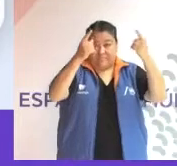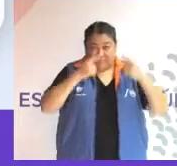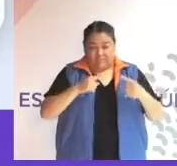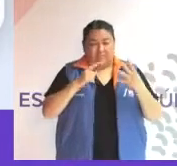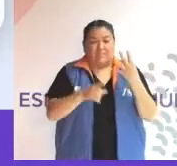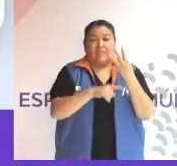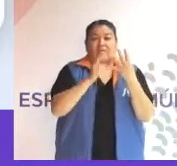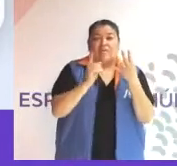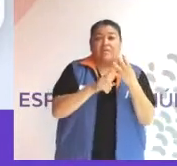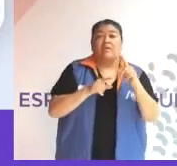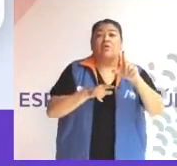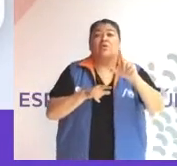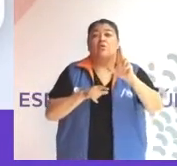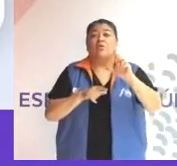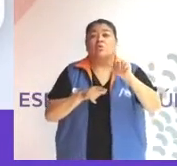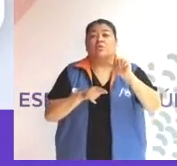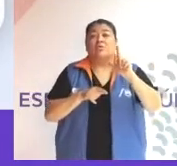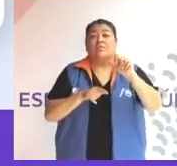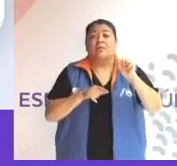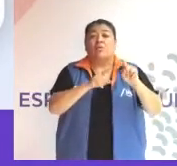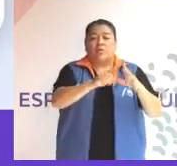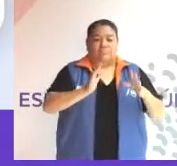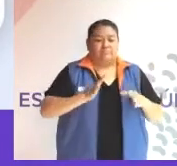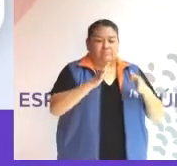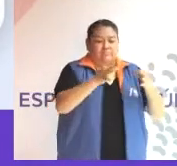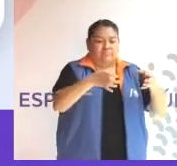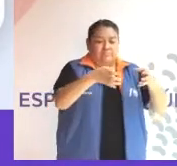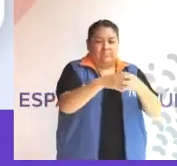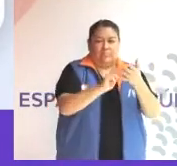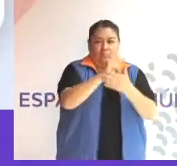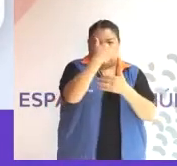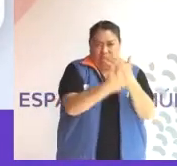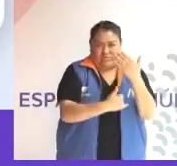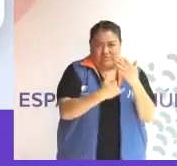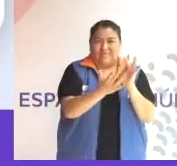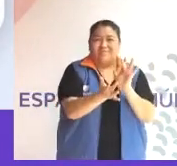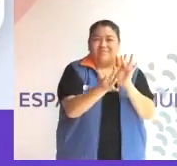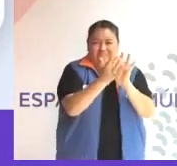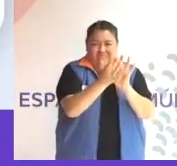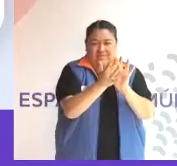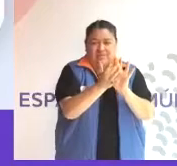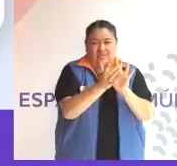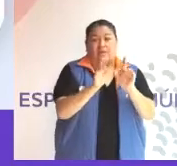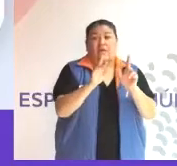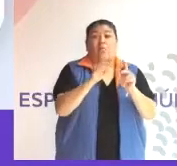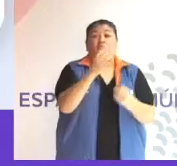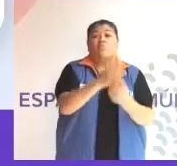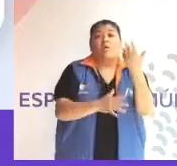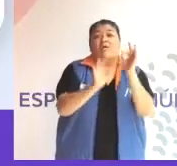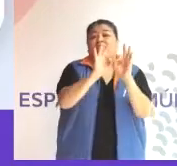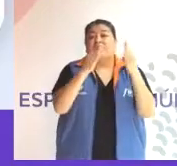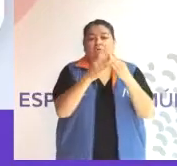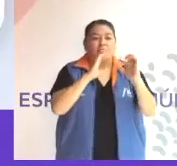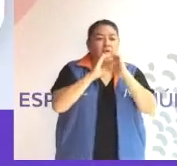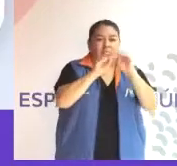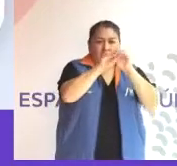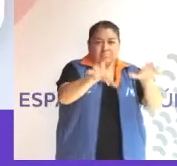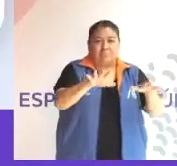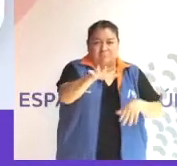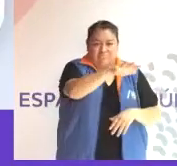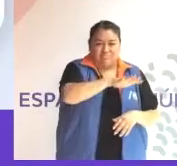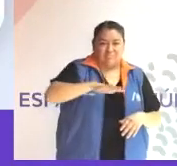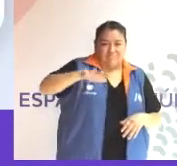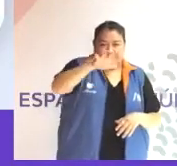finalmente nos acompaña Luis Alberto Medina, fundador de Proyecto Puente, periodismo diferente y que se transmite en todo Sonora